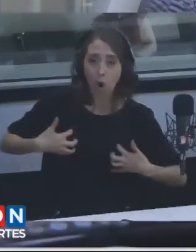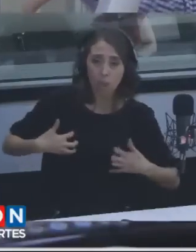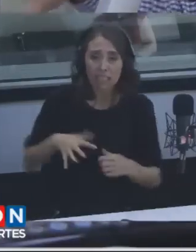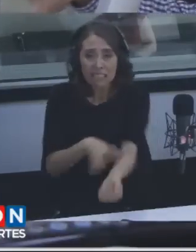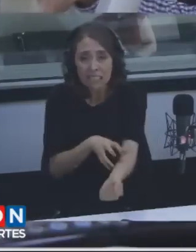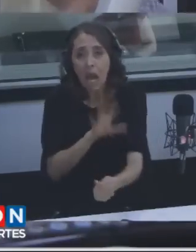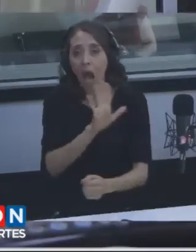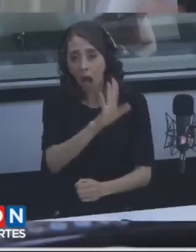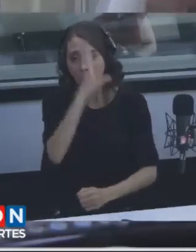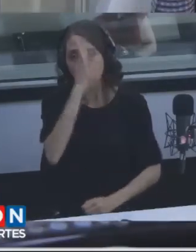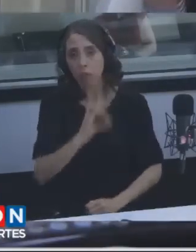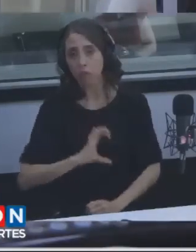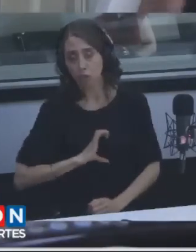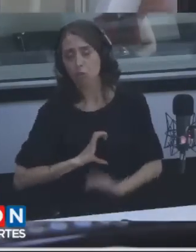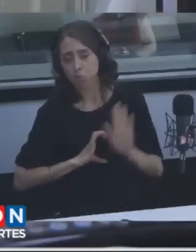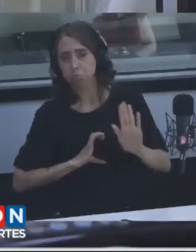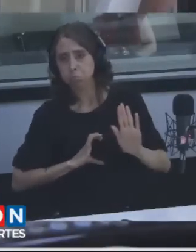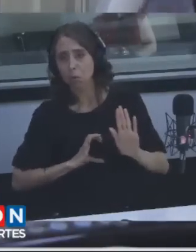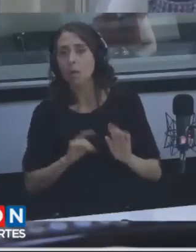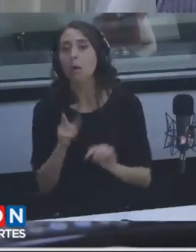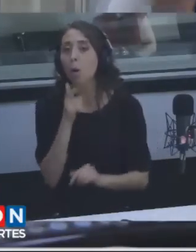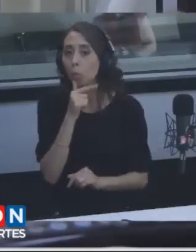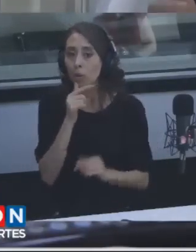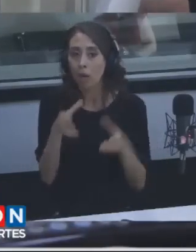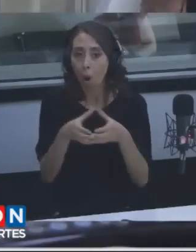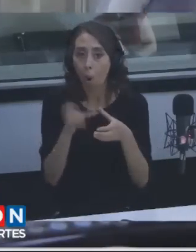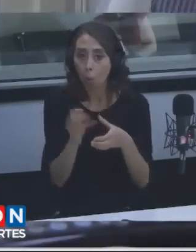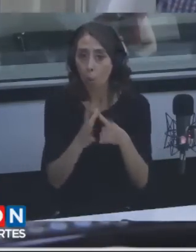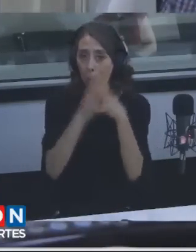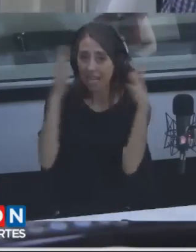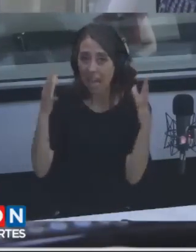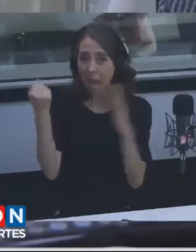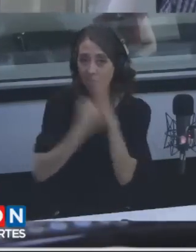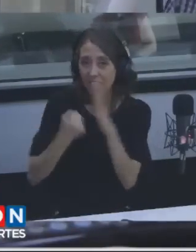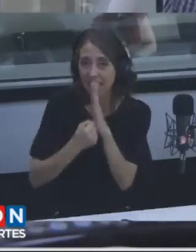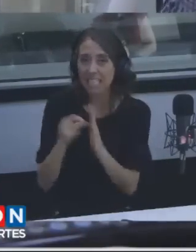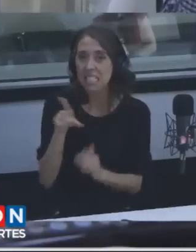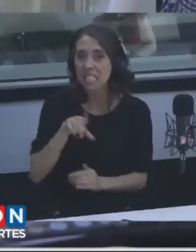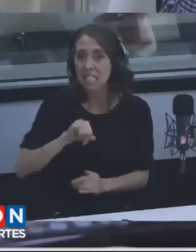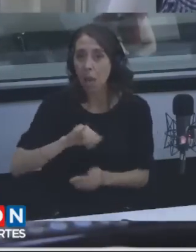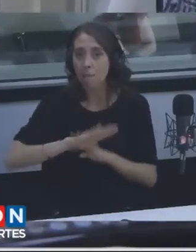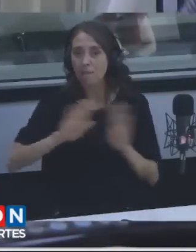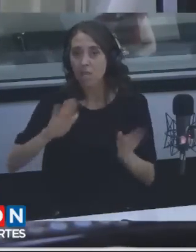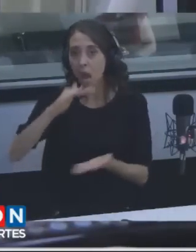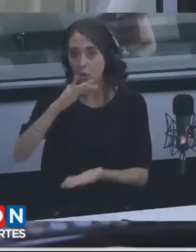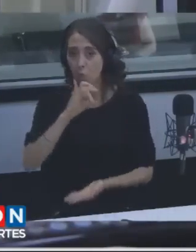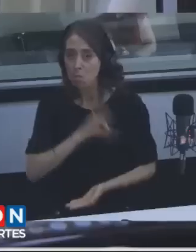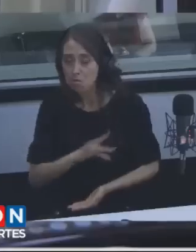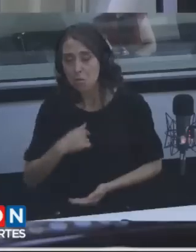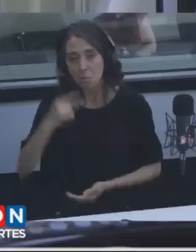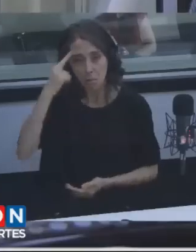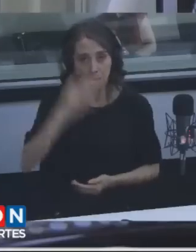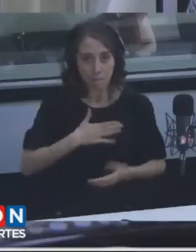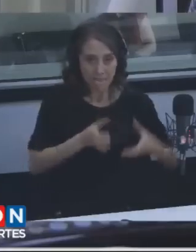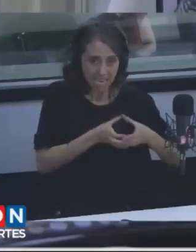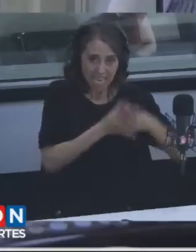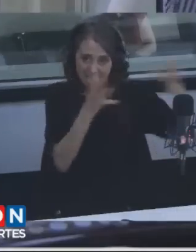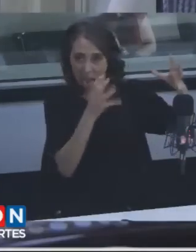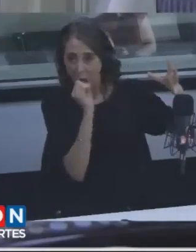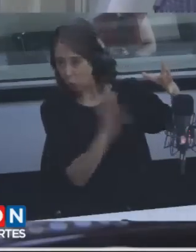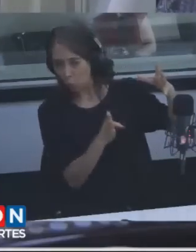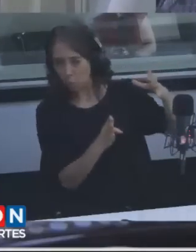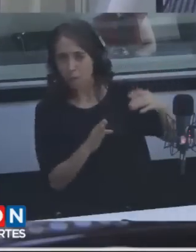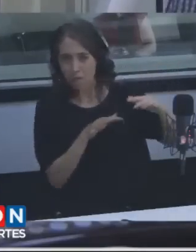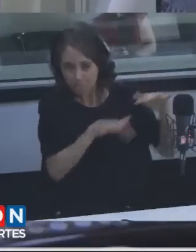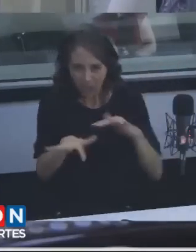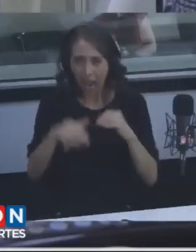su decisión. Mi cuestionamiento es que un equipo grande peleando una semifinal de Copa Chile, donde yo creo que mi equipo grande tiene que ir a ganar